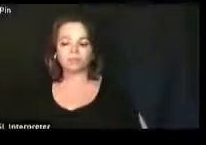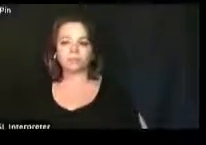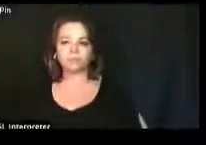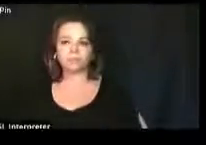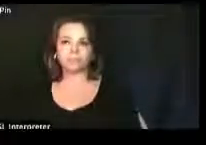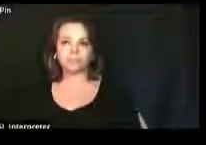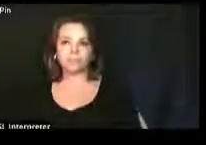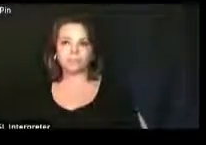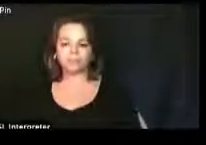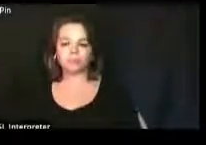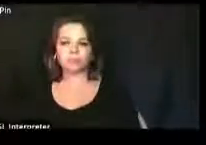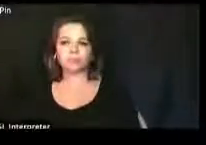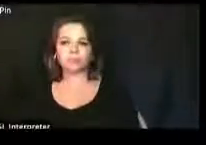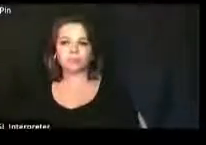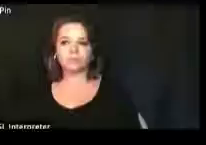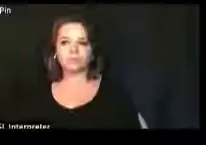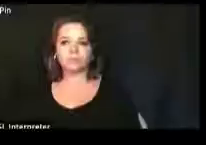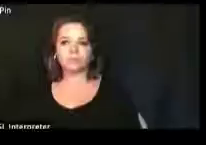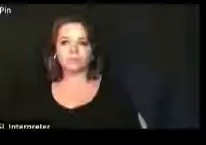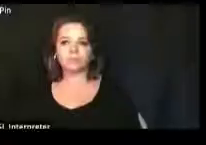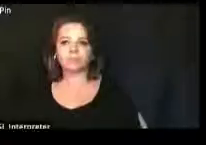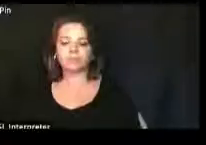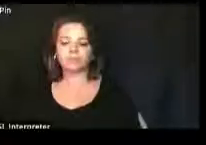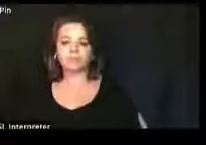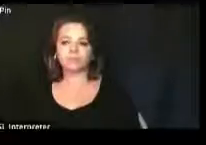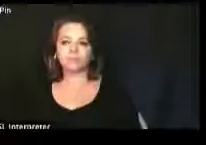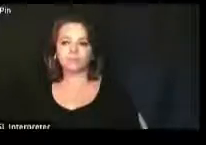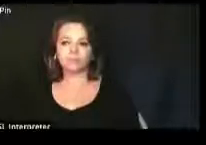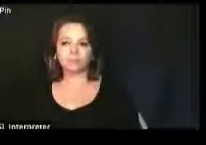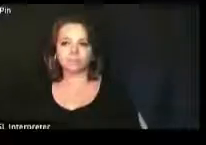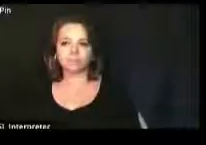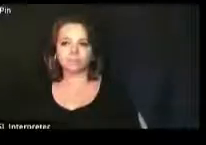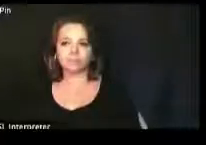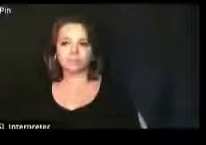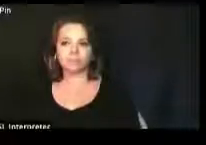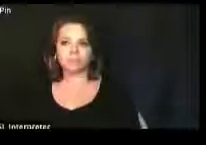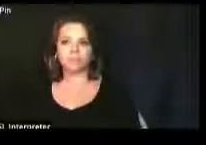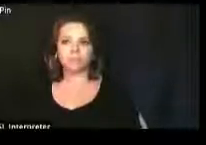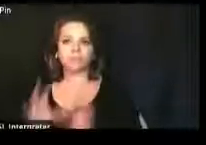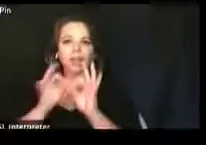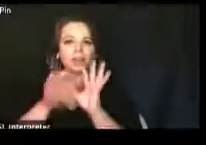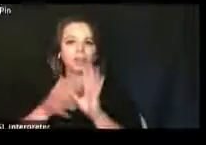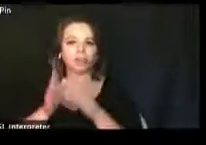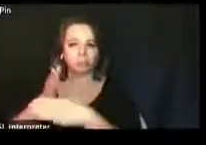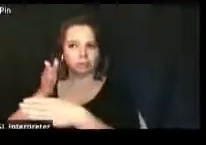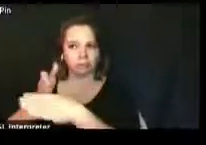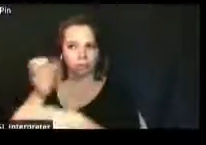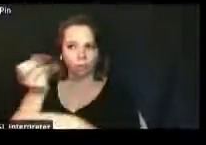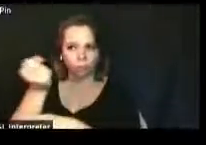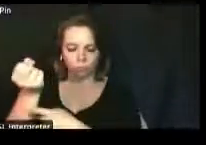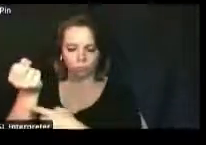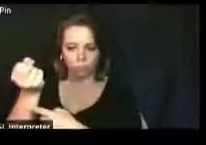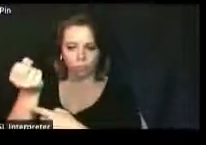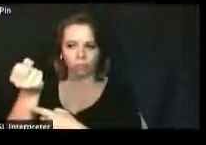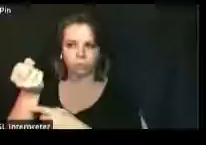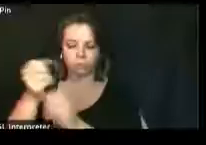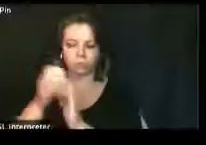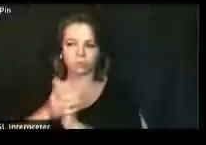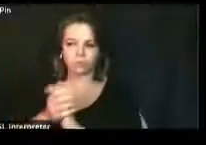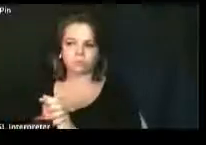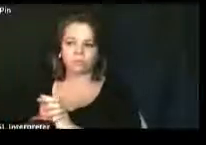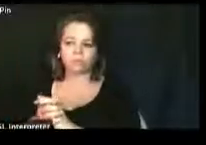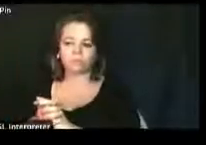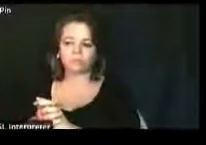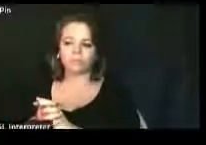en construcción, jardinería, de niñeras. ¿Me permite un momento? ¿Me permite un momento para